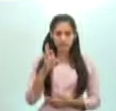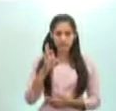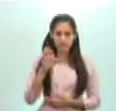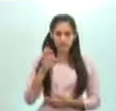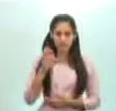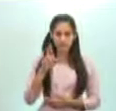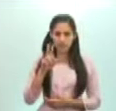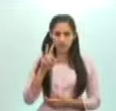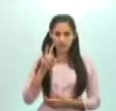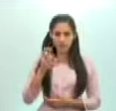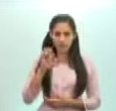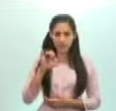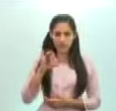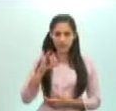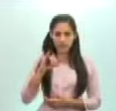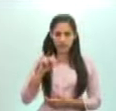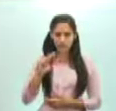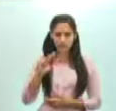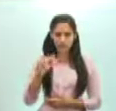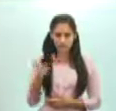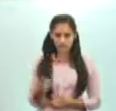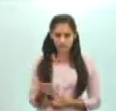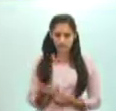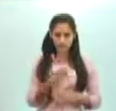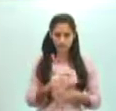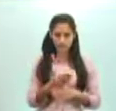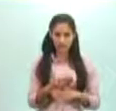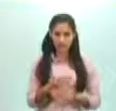sección La Palabra del Día.